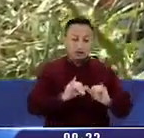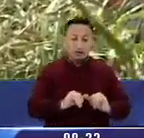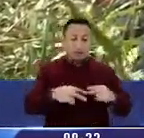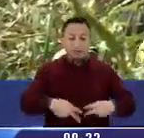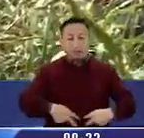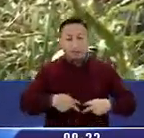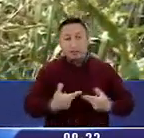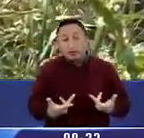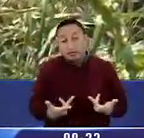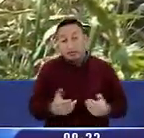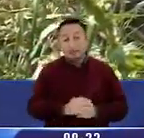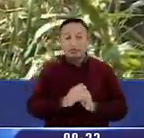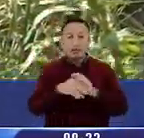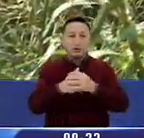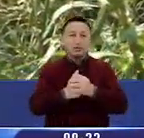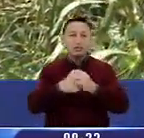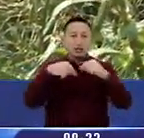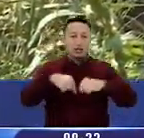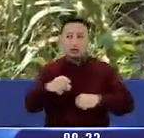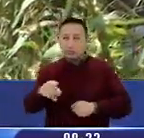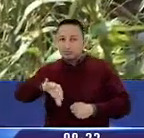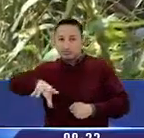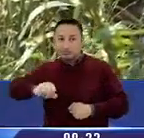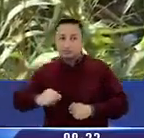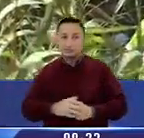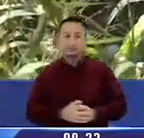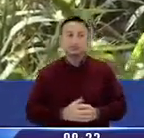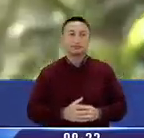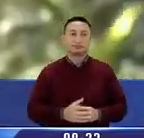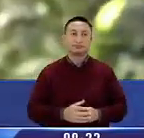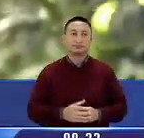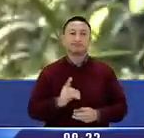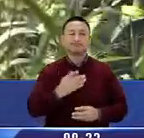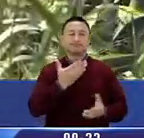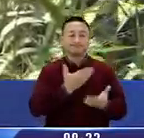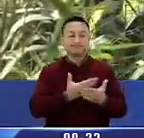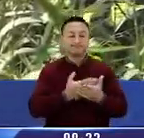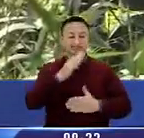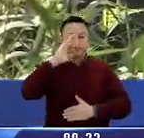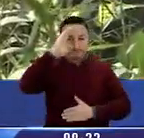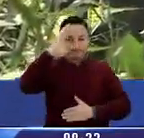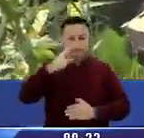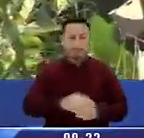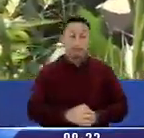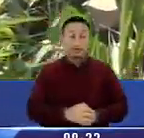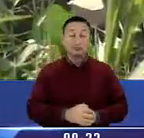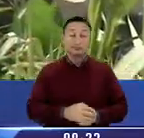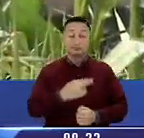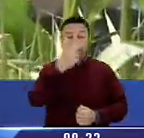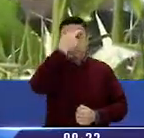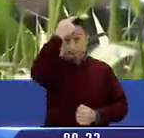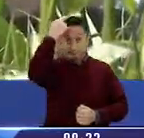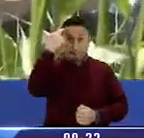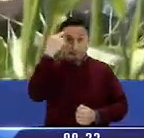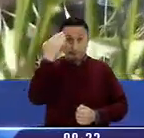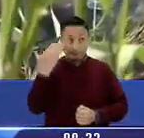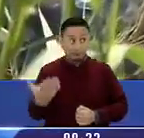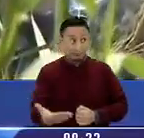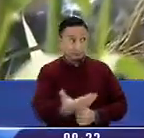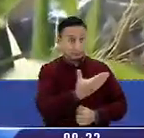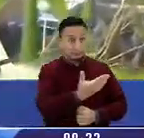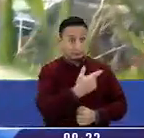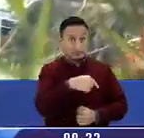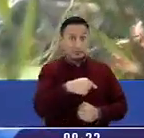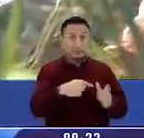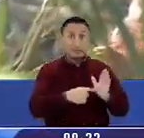Y aprovechan eso también para poder salir de delinquir cuando no tienen dinero. Muy bien. Muchísimas gracias, capitán. Robert, mire, es la situación que se vive en este